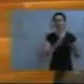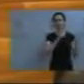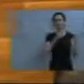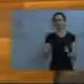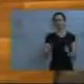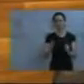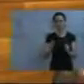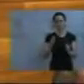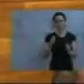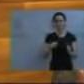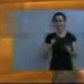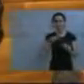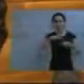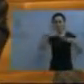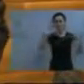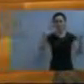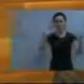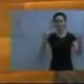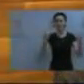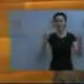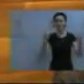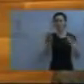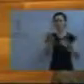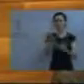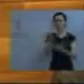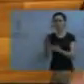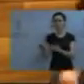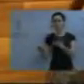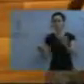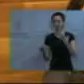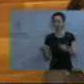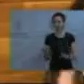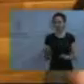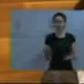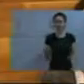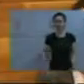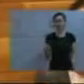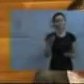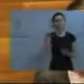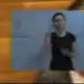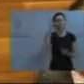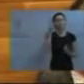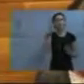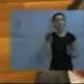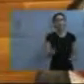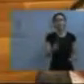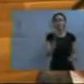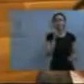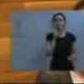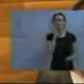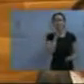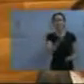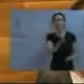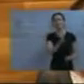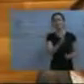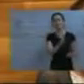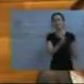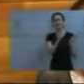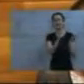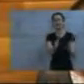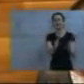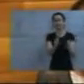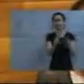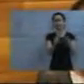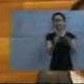la concurrencia de las empresas públicas. Y nos preocupa mucho porque vemos las licitaciones